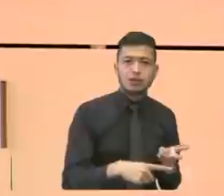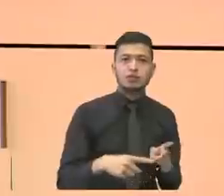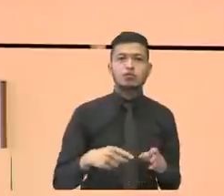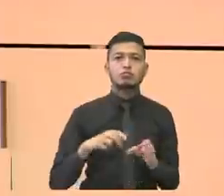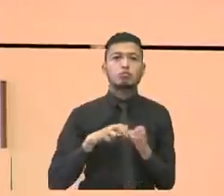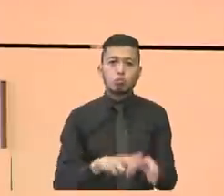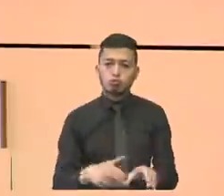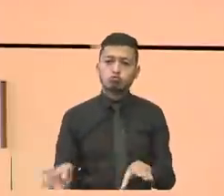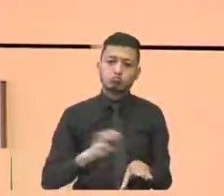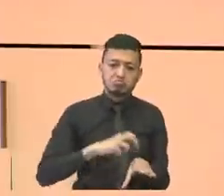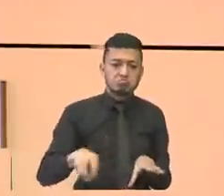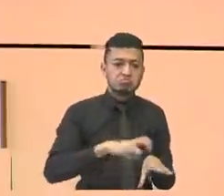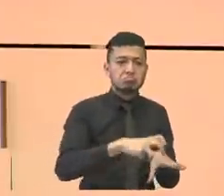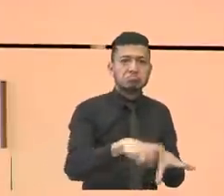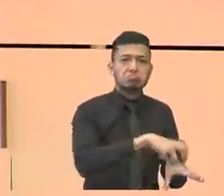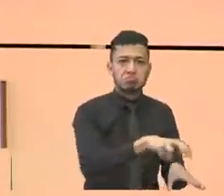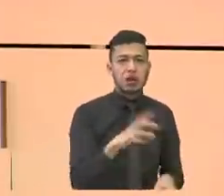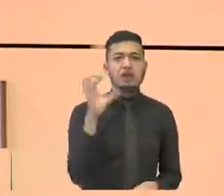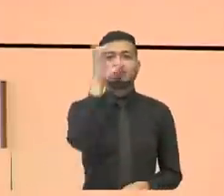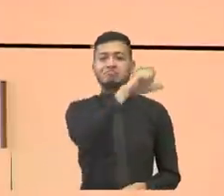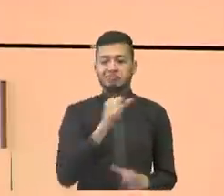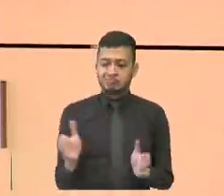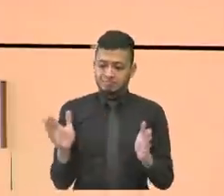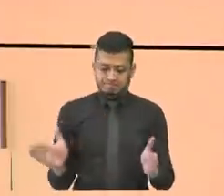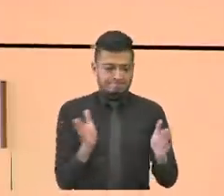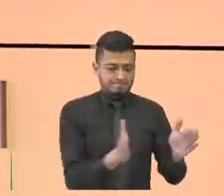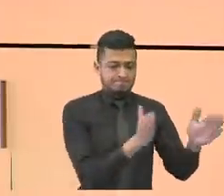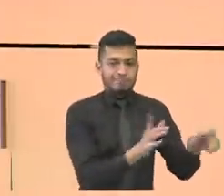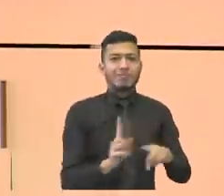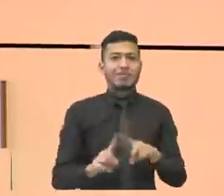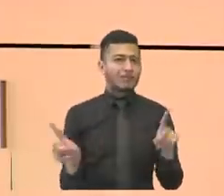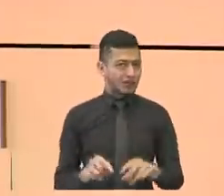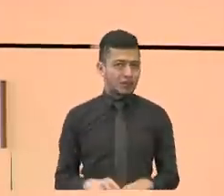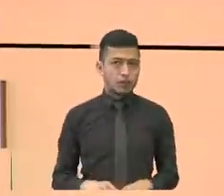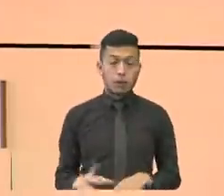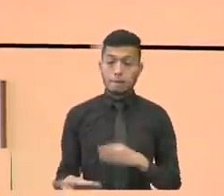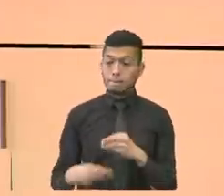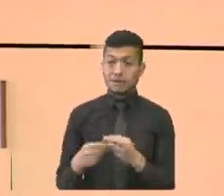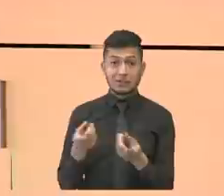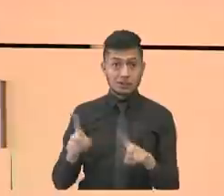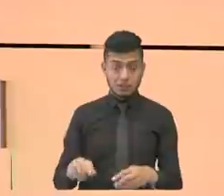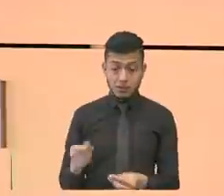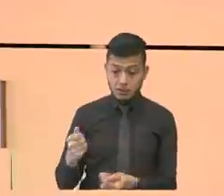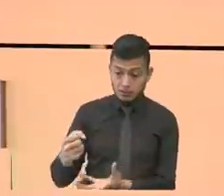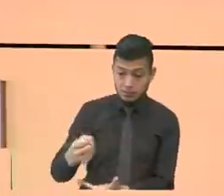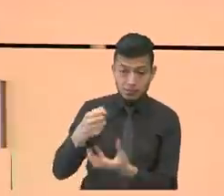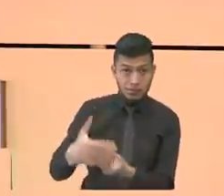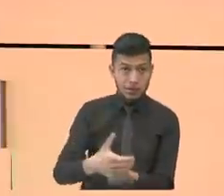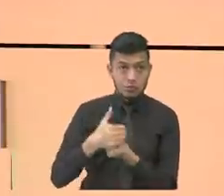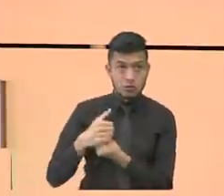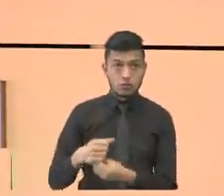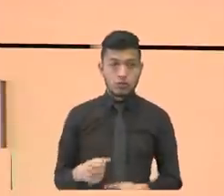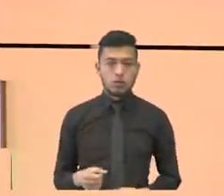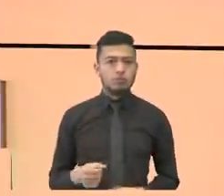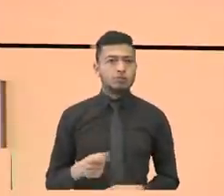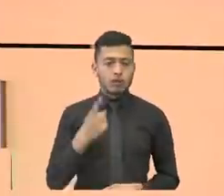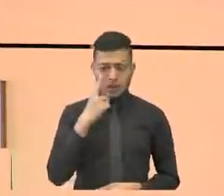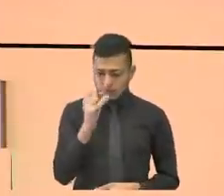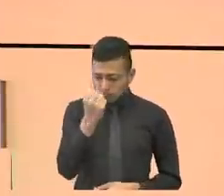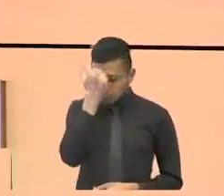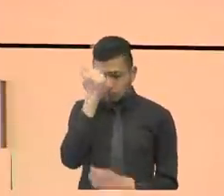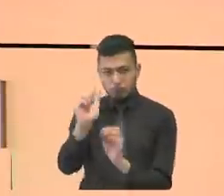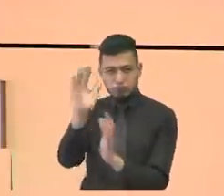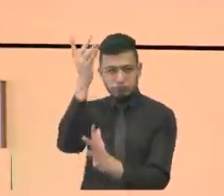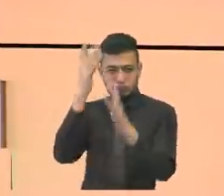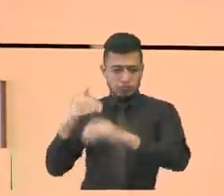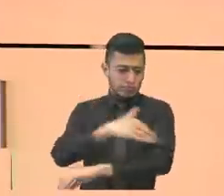nos dicen que en efecto hay tres séptimas distintas. También el patrimonio. Hay un gran corazón verde aquí, entre la 24 y